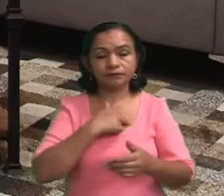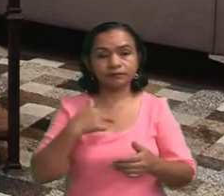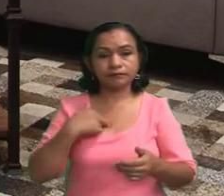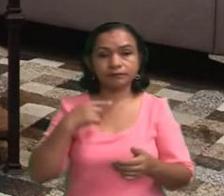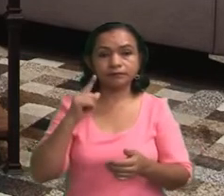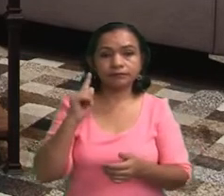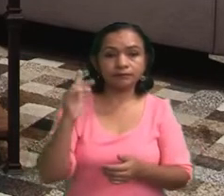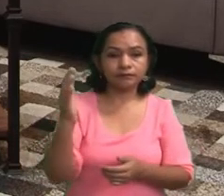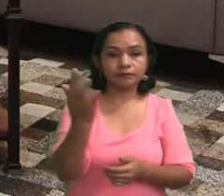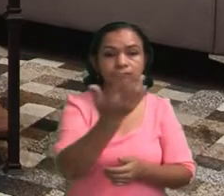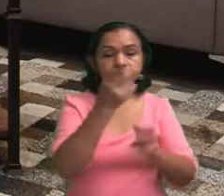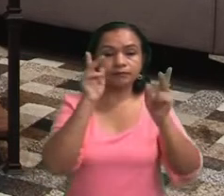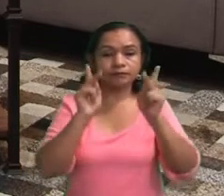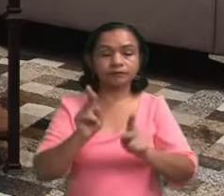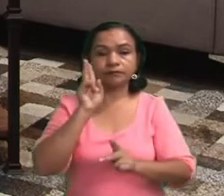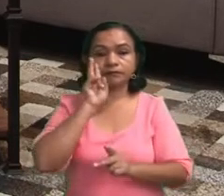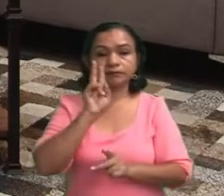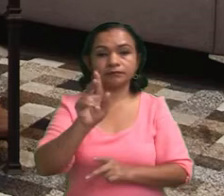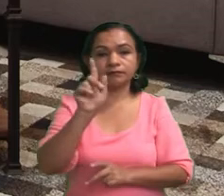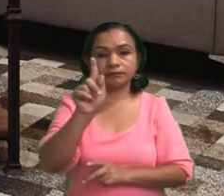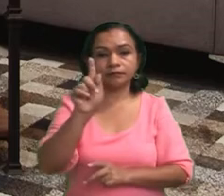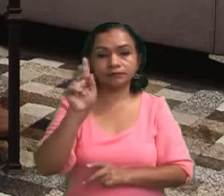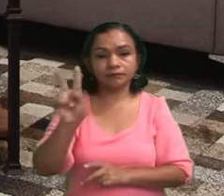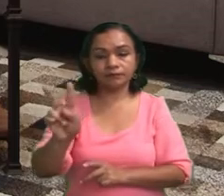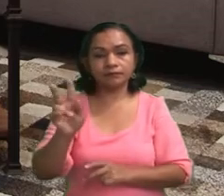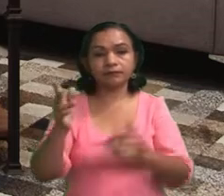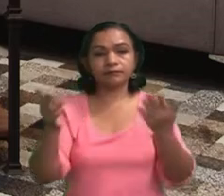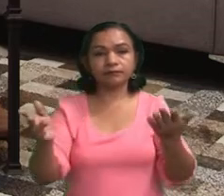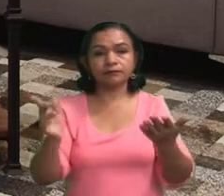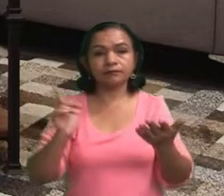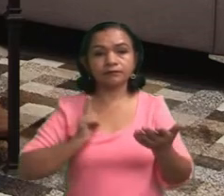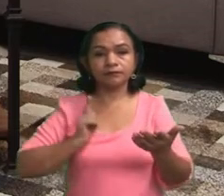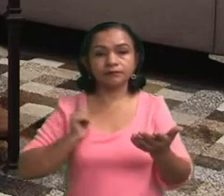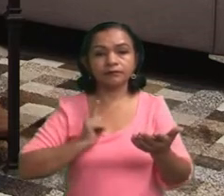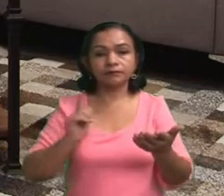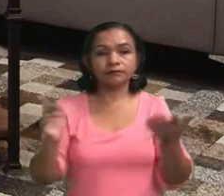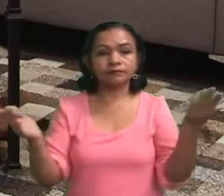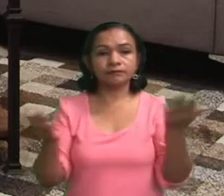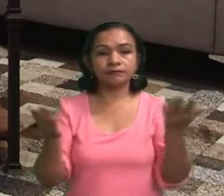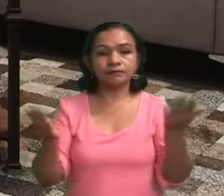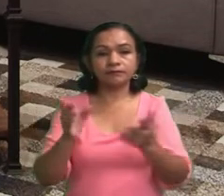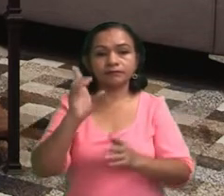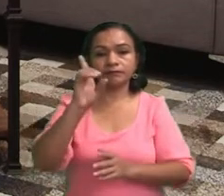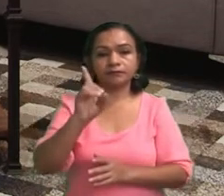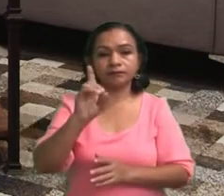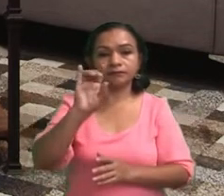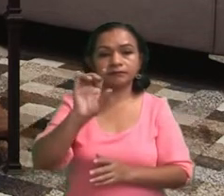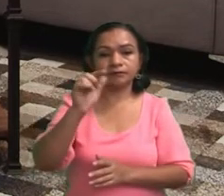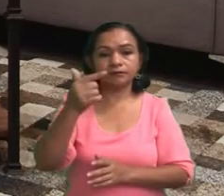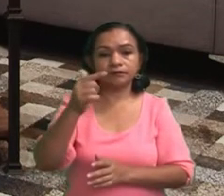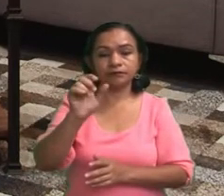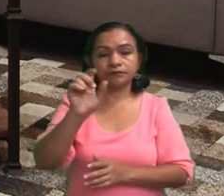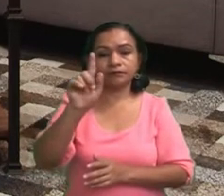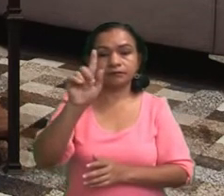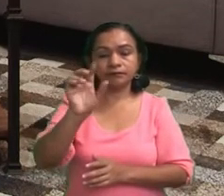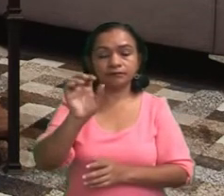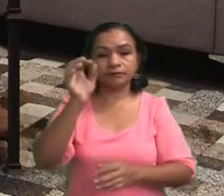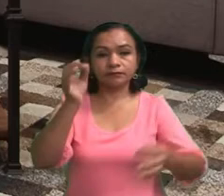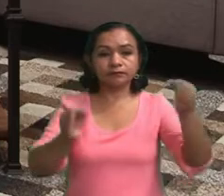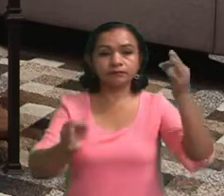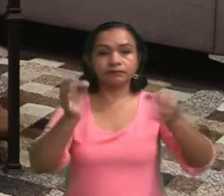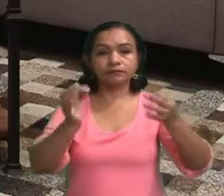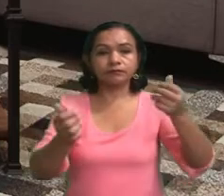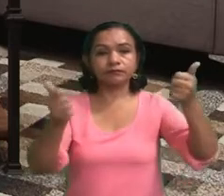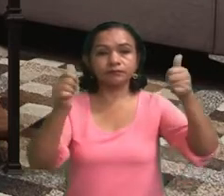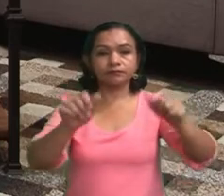los televidentes es importante, en primer lugar, saber qué cosa es un digesto jurídico. Porque estamos hablando de la